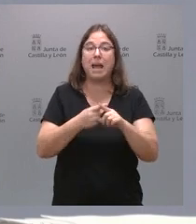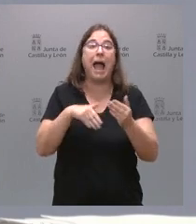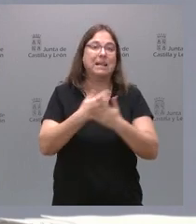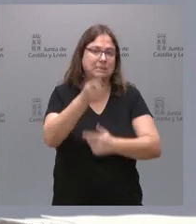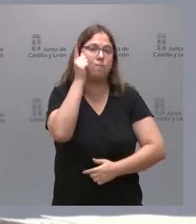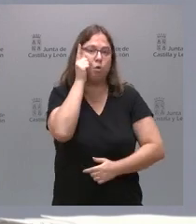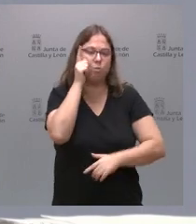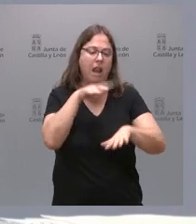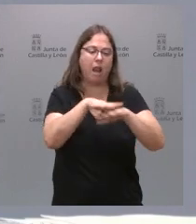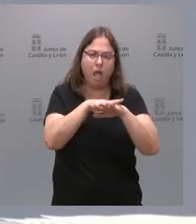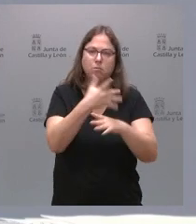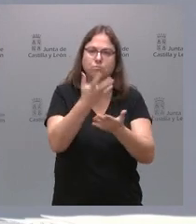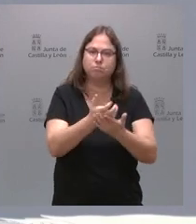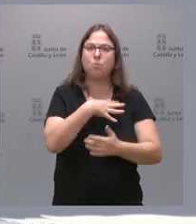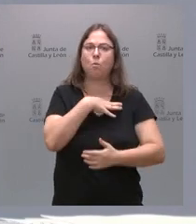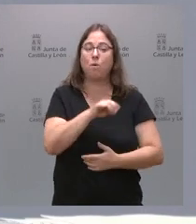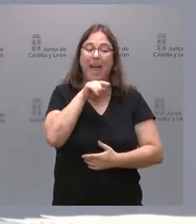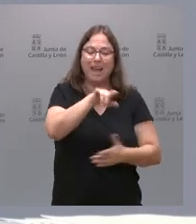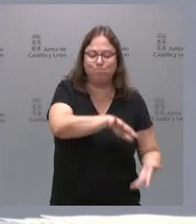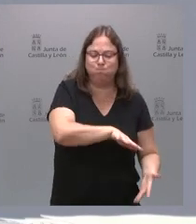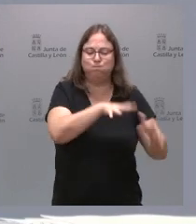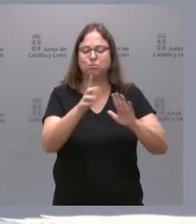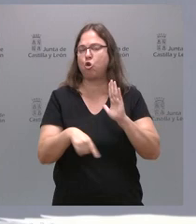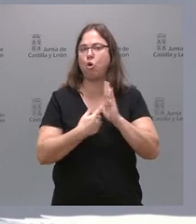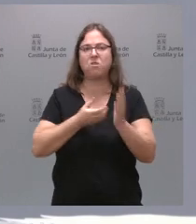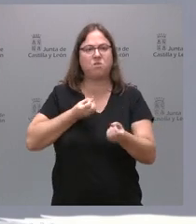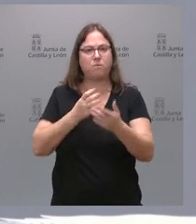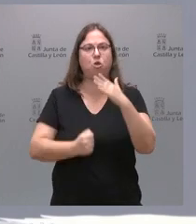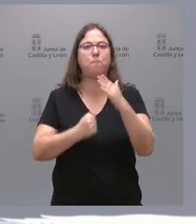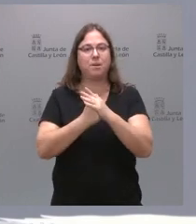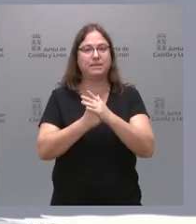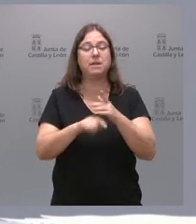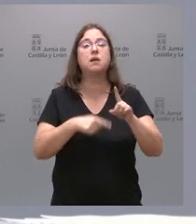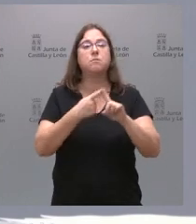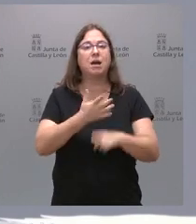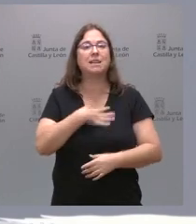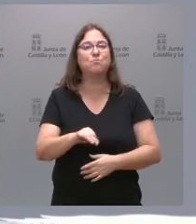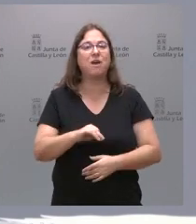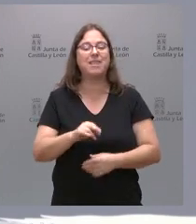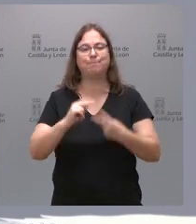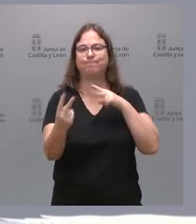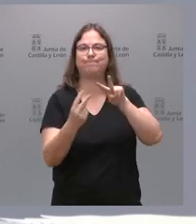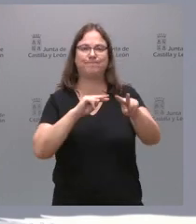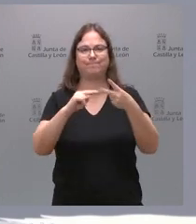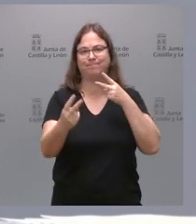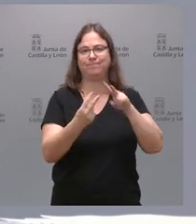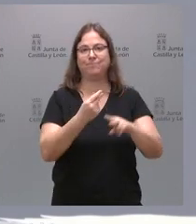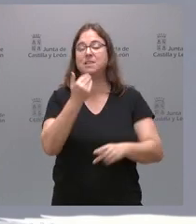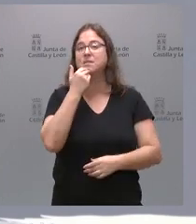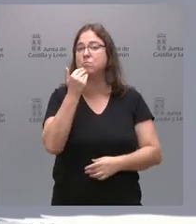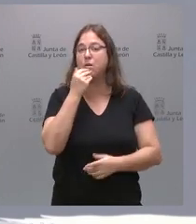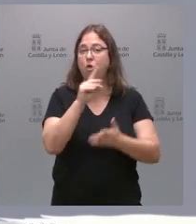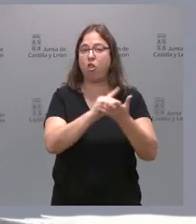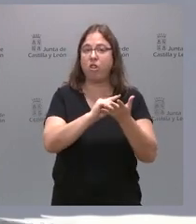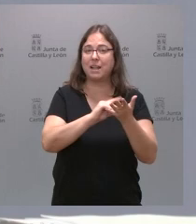móvil y queremos que ahí se vuelque toda la información de la que seamos capaces y también que sea bidireccional no solamente un elemento del consulta del